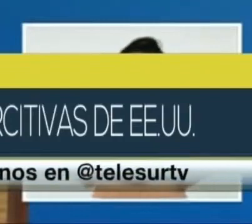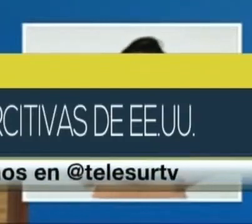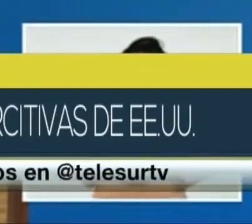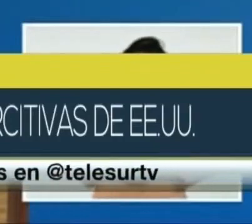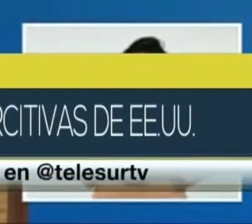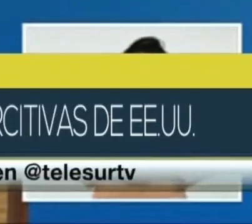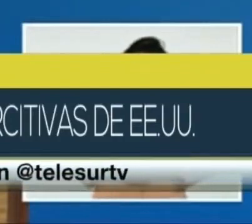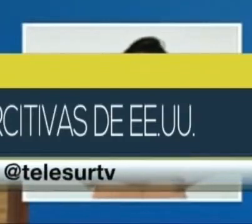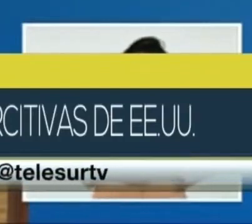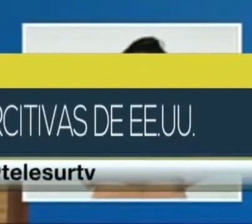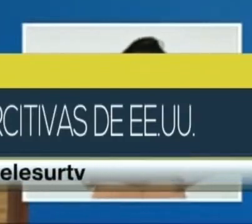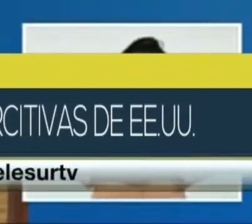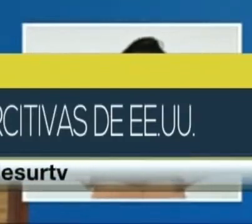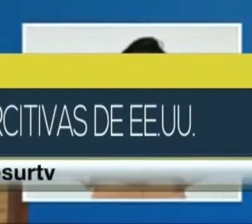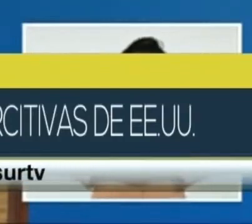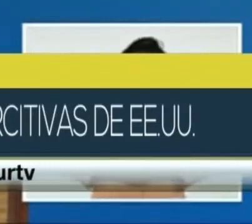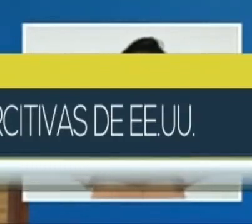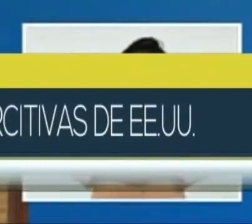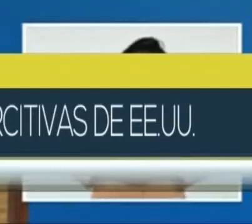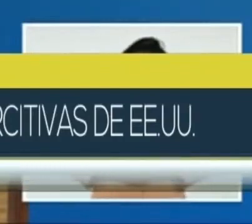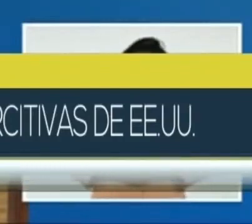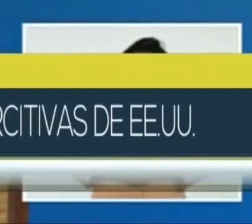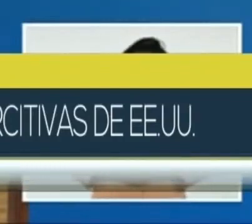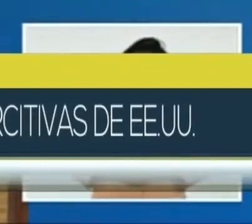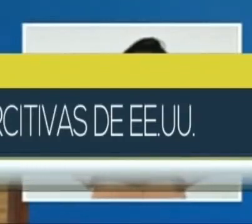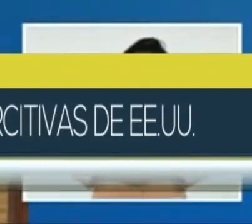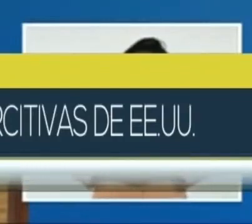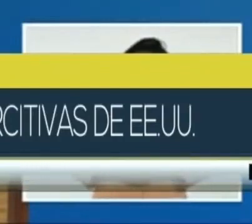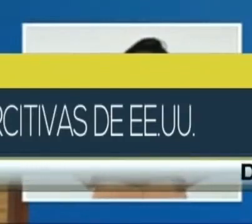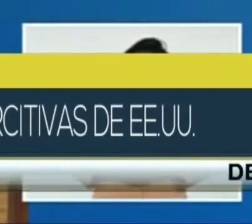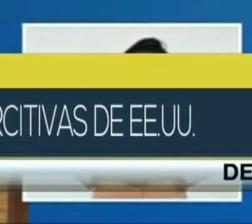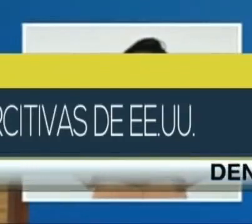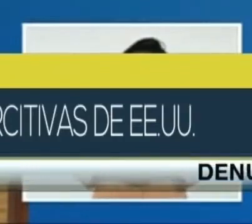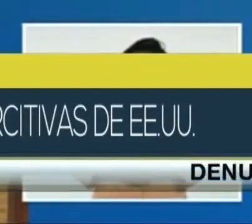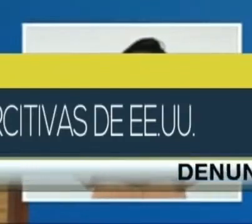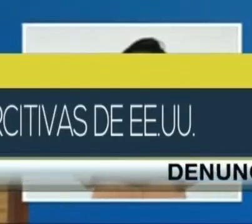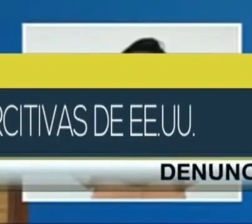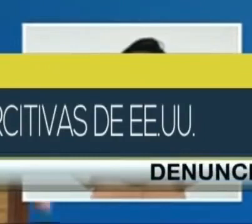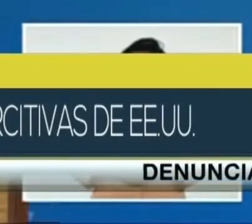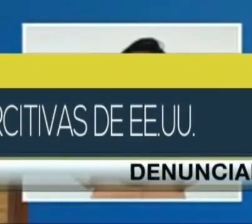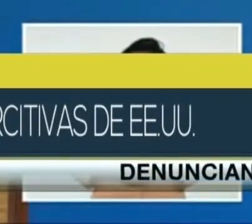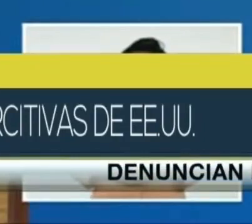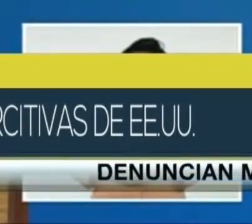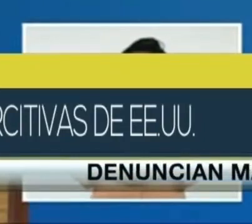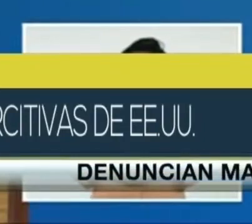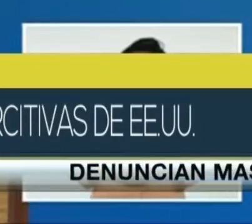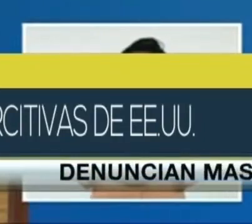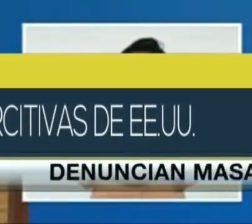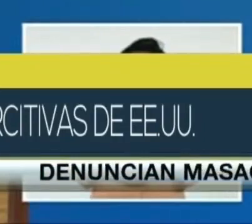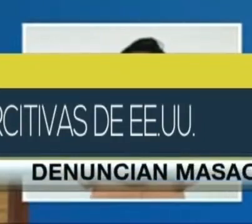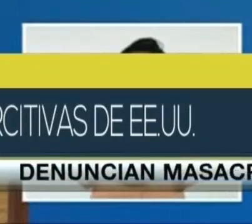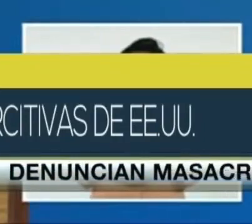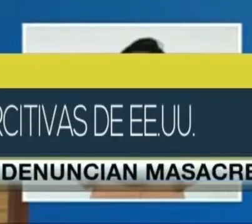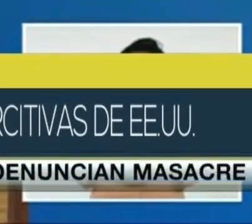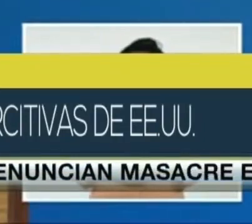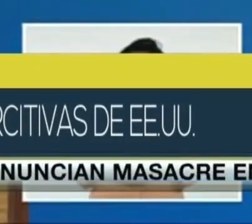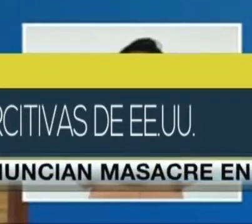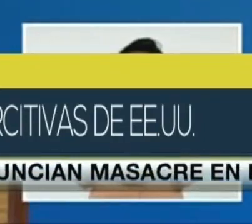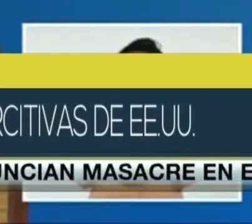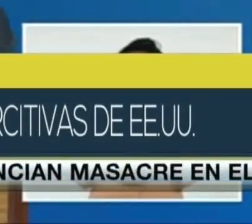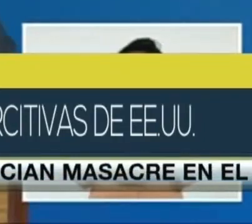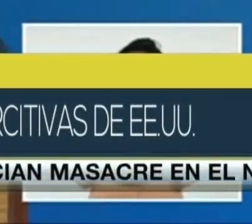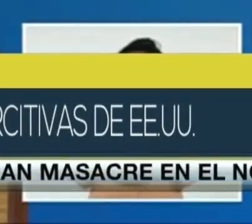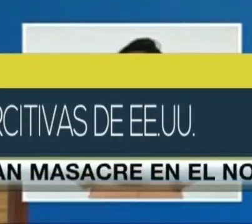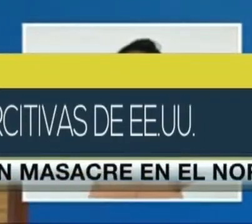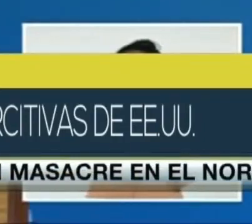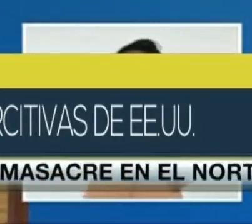denunciado desde el día 23 de junio que el gobierno de los Estados Unidos actúa